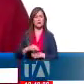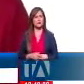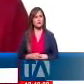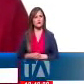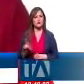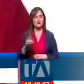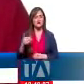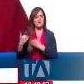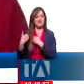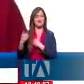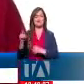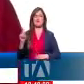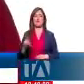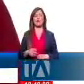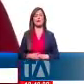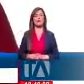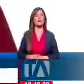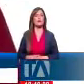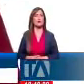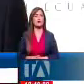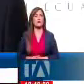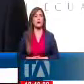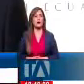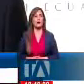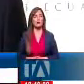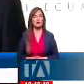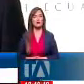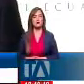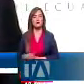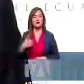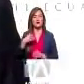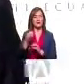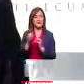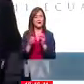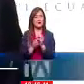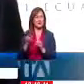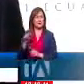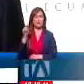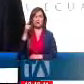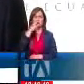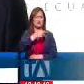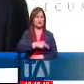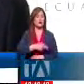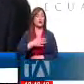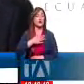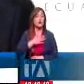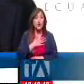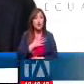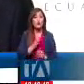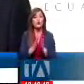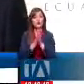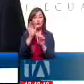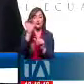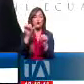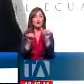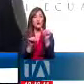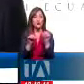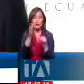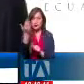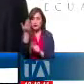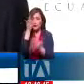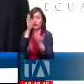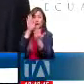le da, pues es una cosa al parecer muy grande. En nuestro despacho no ha pasado eso. Yo estoy pidiéndole a mi asesor que dé la